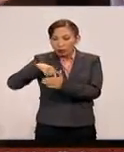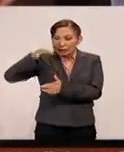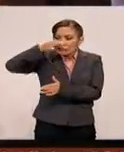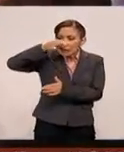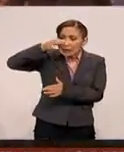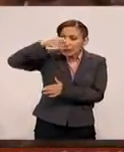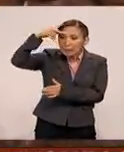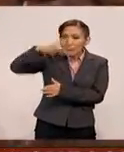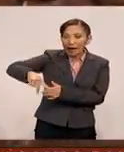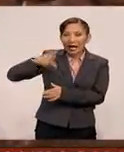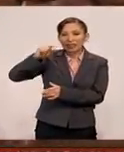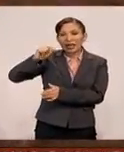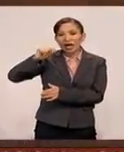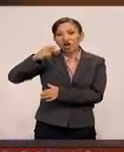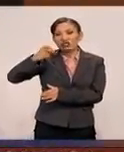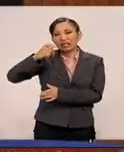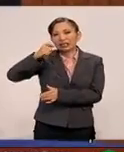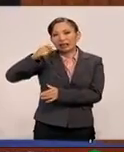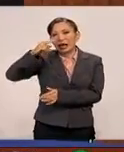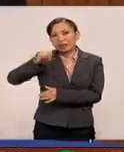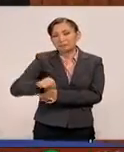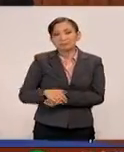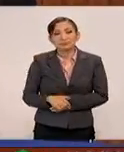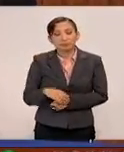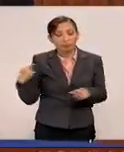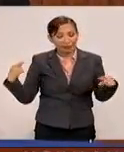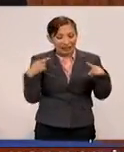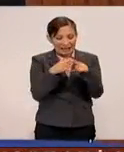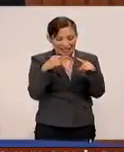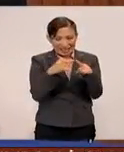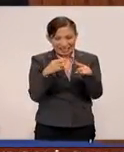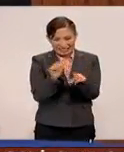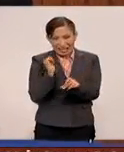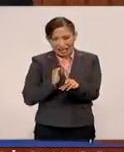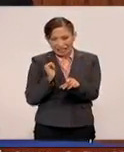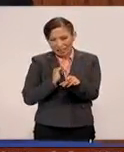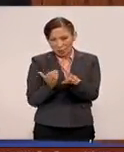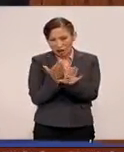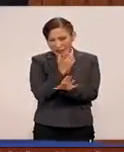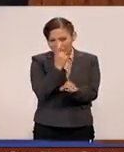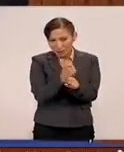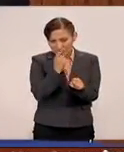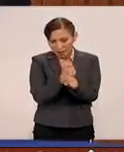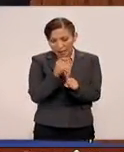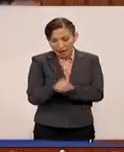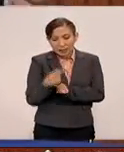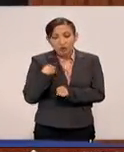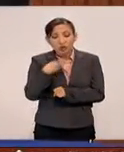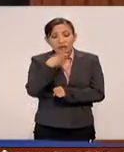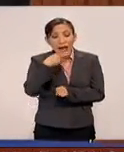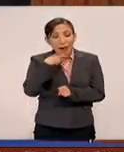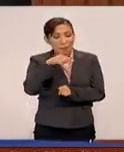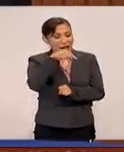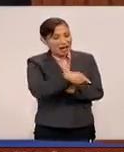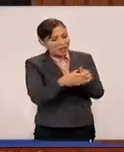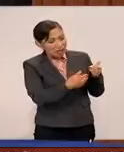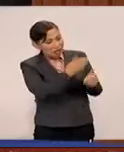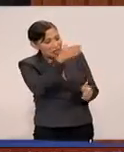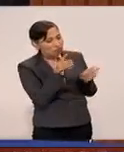sagrado de México, Tenochtitlán. En las iglesias anteriormente se acostumbraba en los atrios, que ahí se